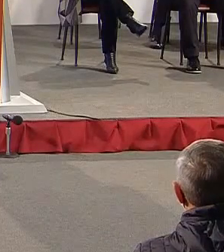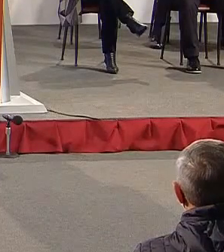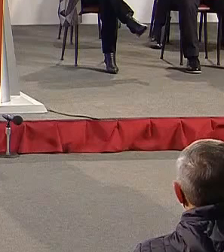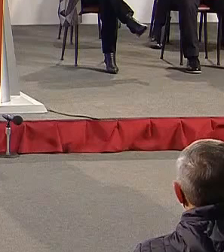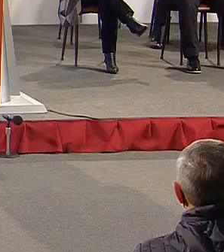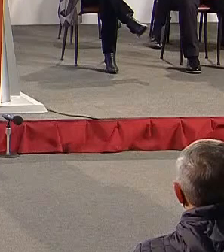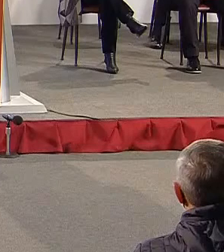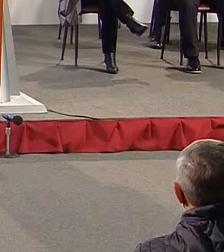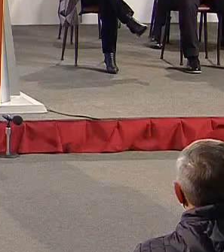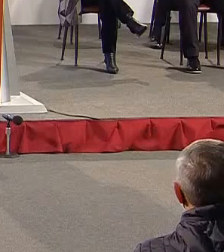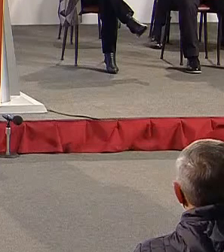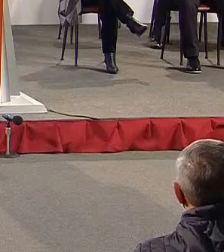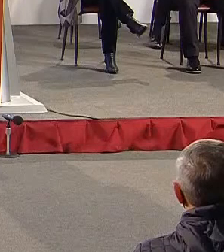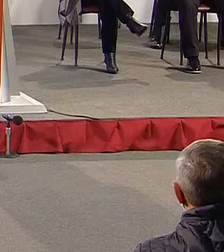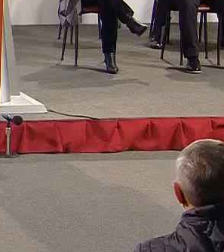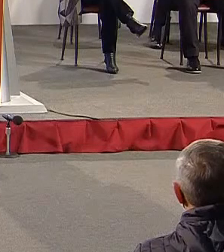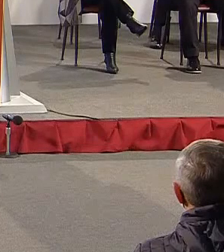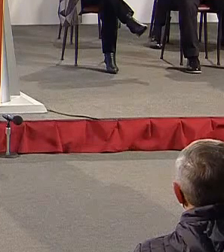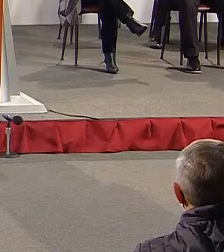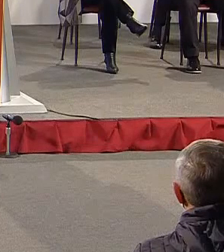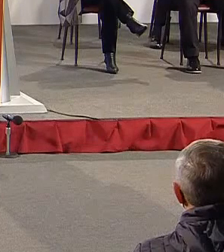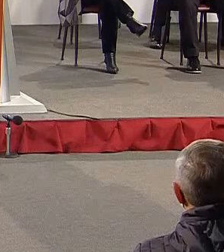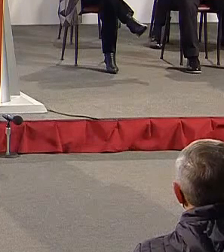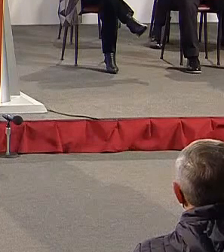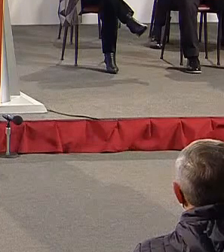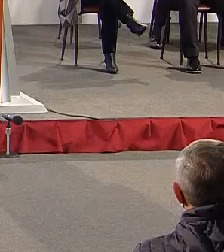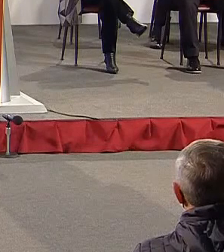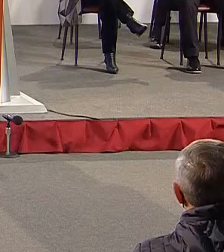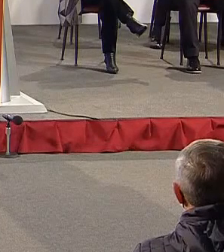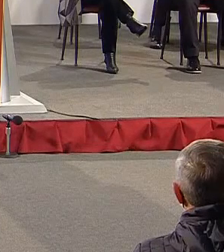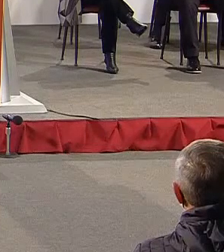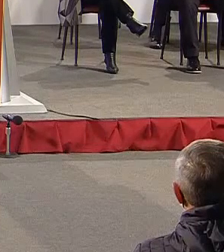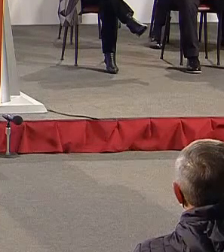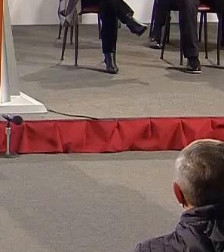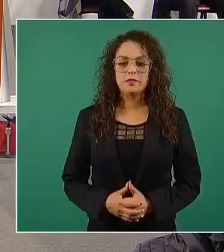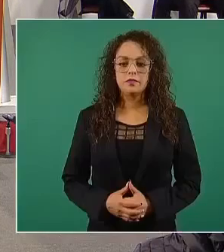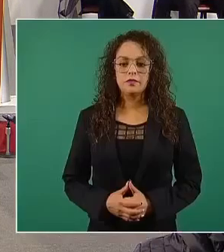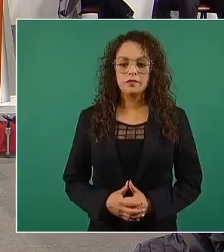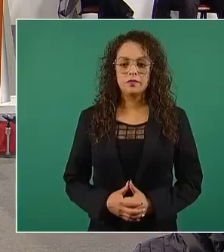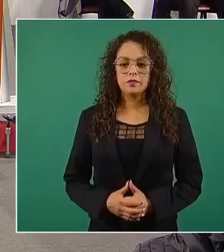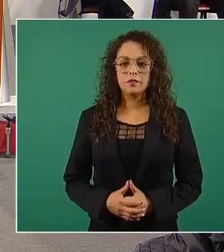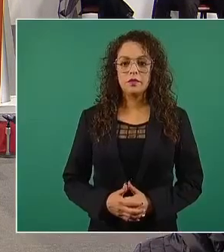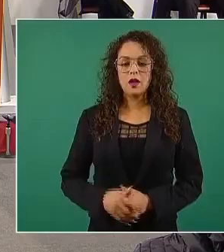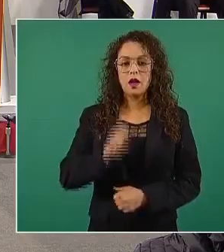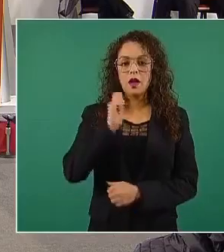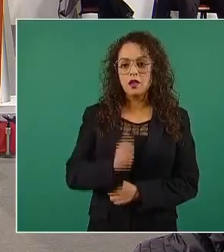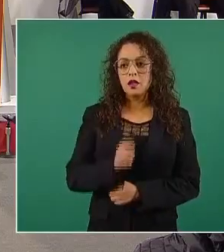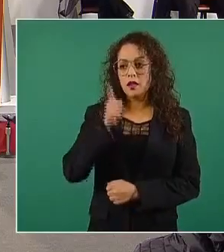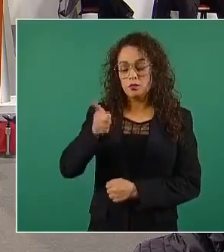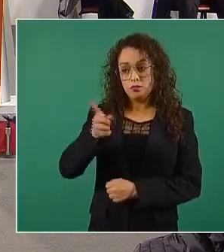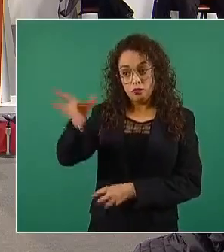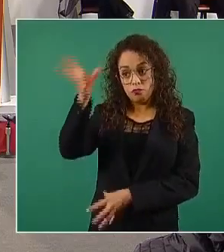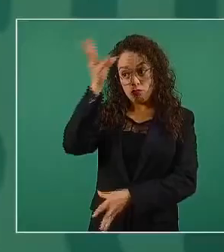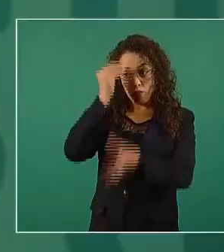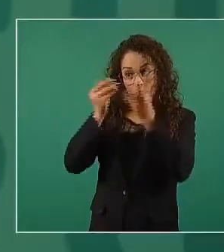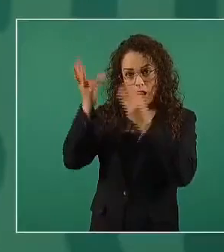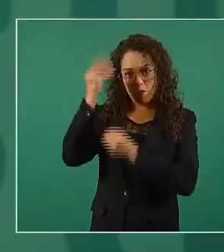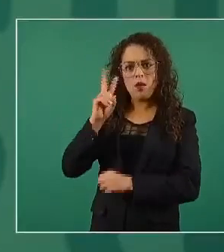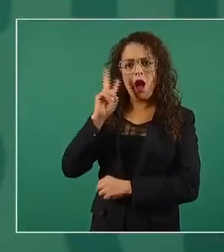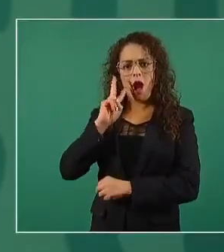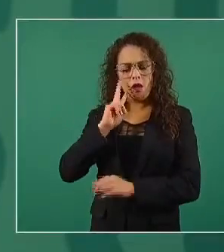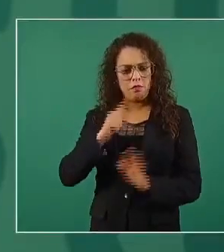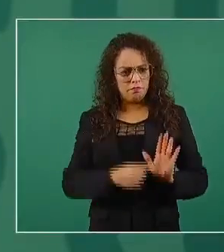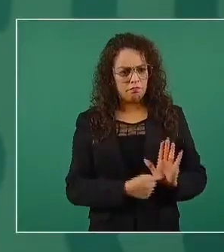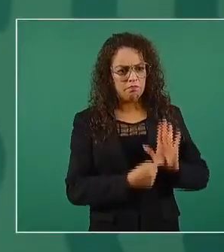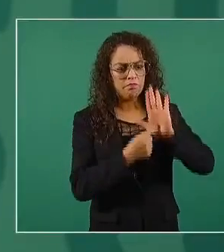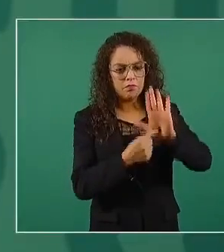que demuestre lo aprendido en público y dando tutoría a otros compañeros para